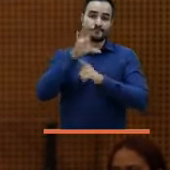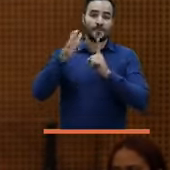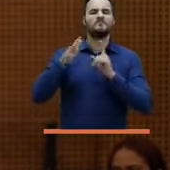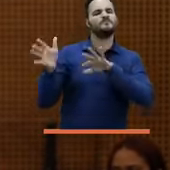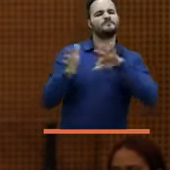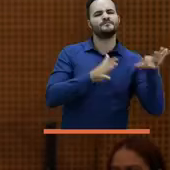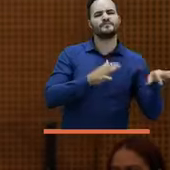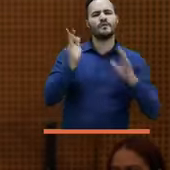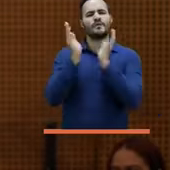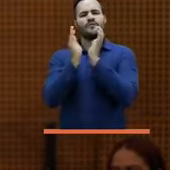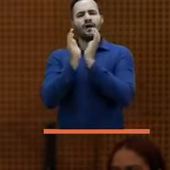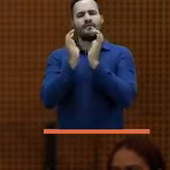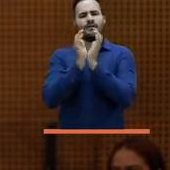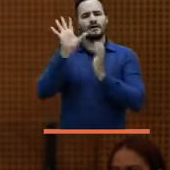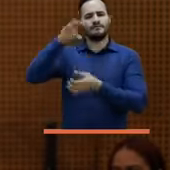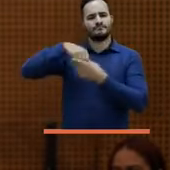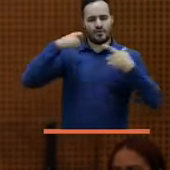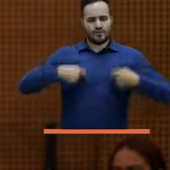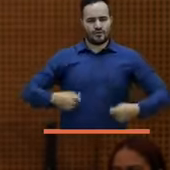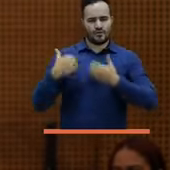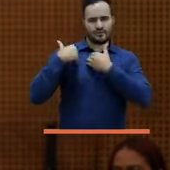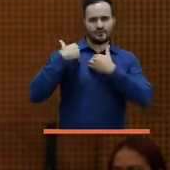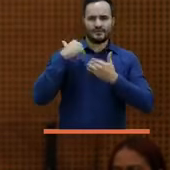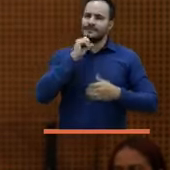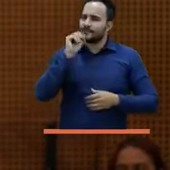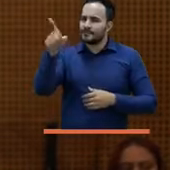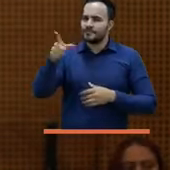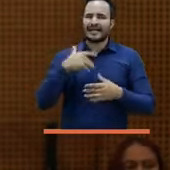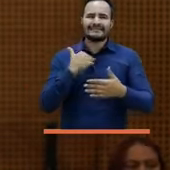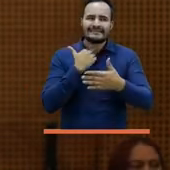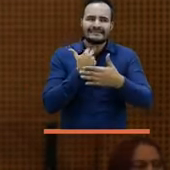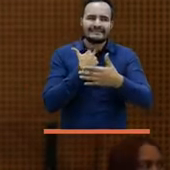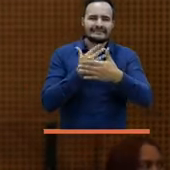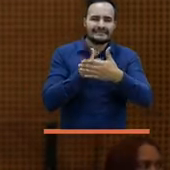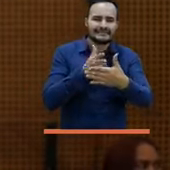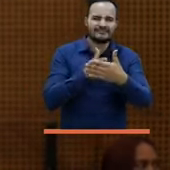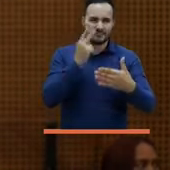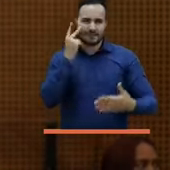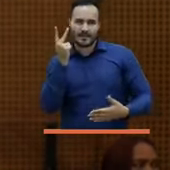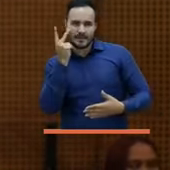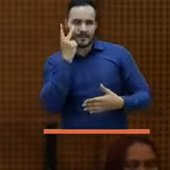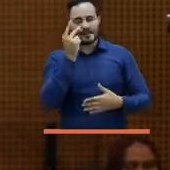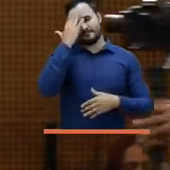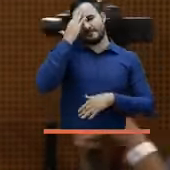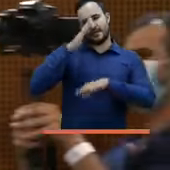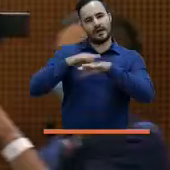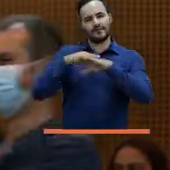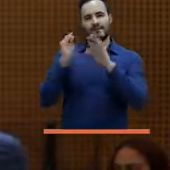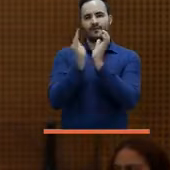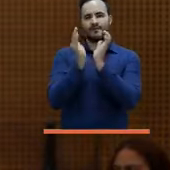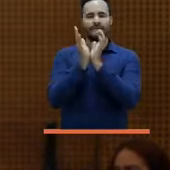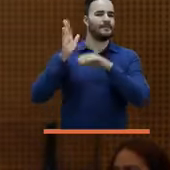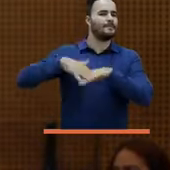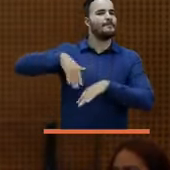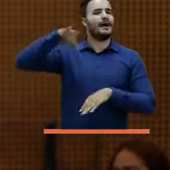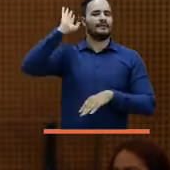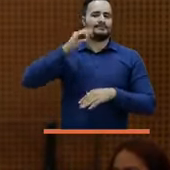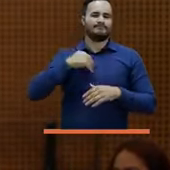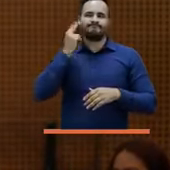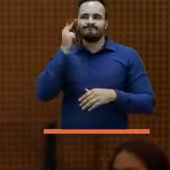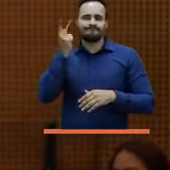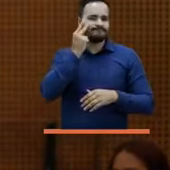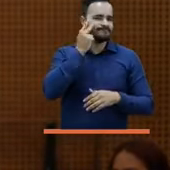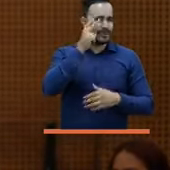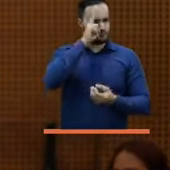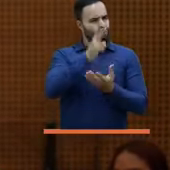cuáles son las barreras que ustedes han identificado porque además reconocer que conforman es una de las entidades que tienen más experiencia entonces a